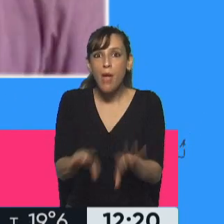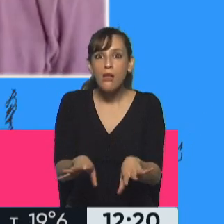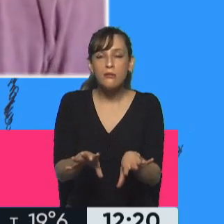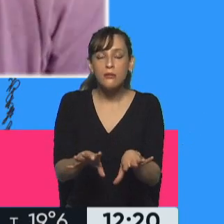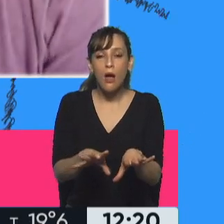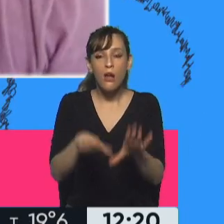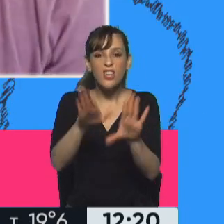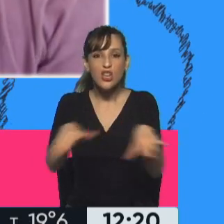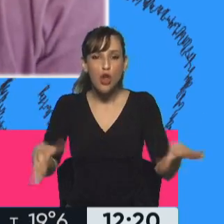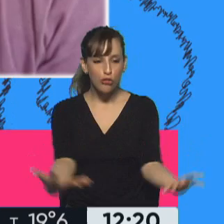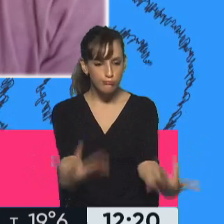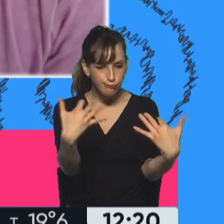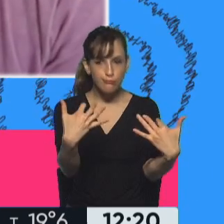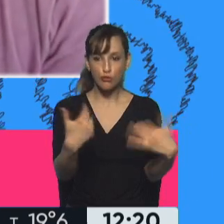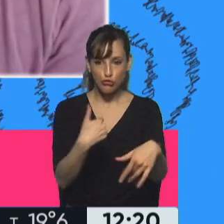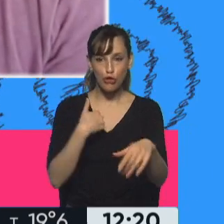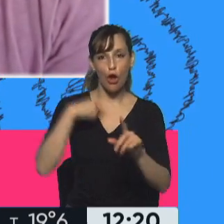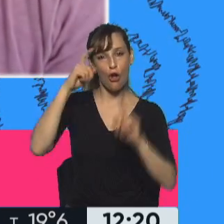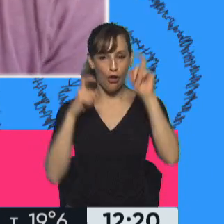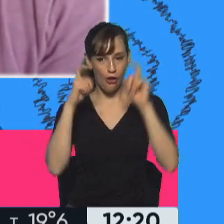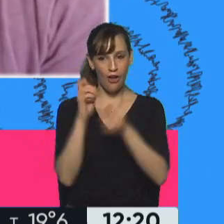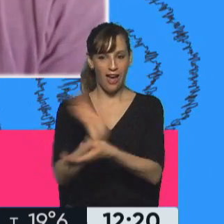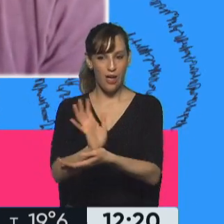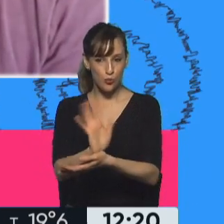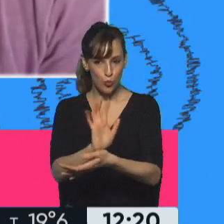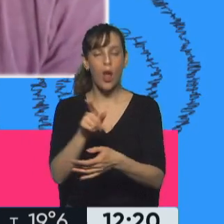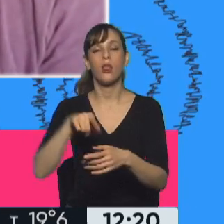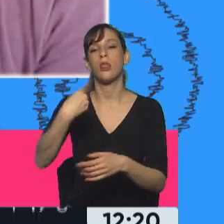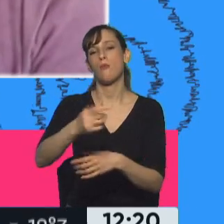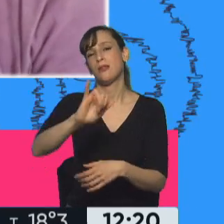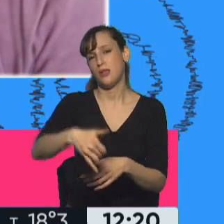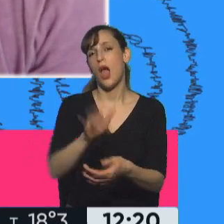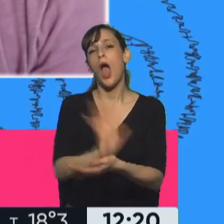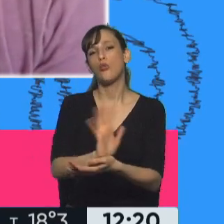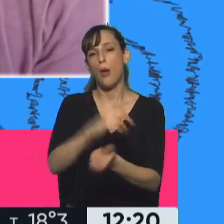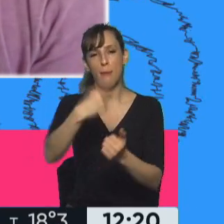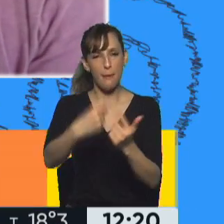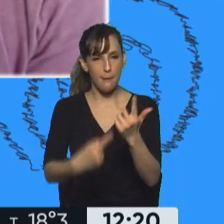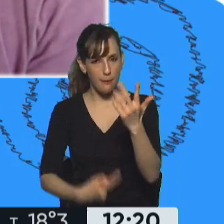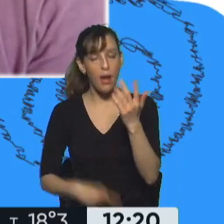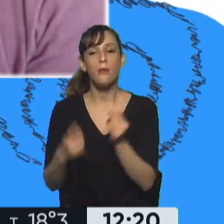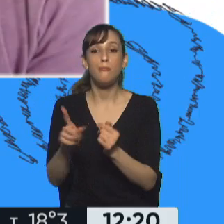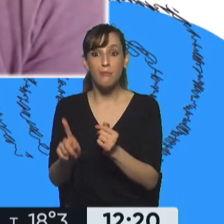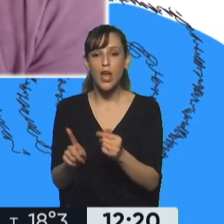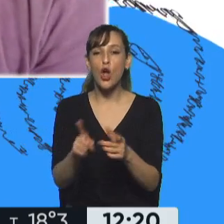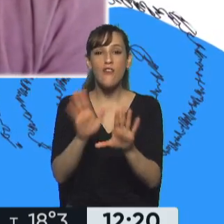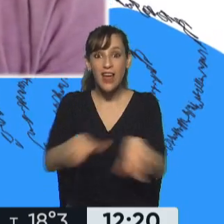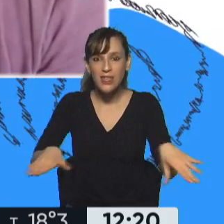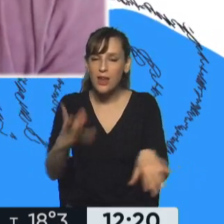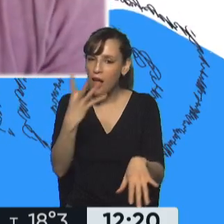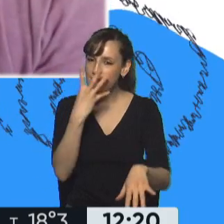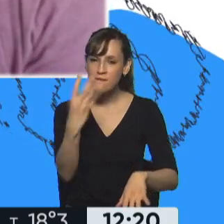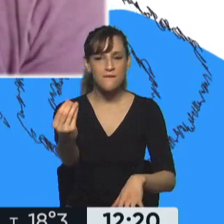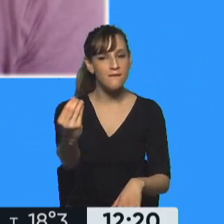primer contacto con el mundo infantil. Después, obviamente, que fui probando como actor un montón de facetas, ¿no? Pero la verdad que el mundo infantil siempre estuvo